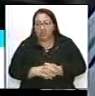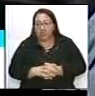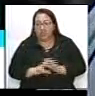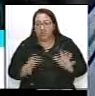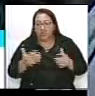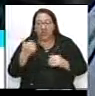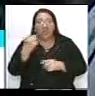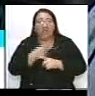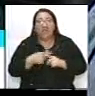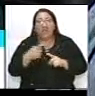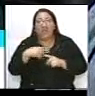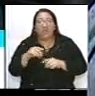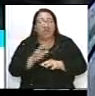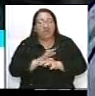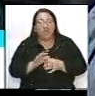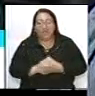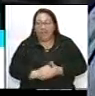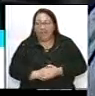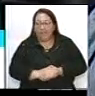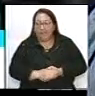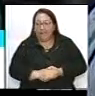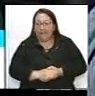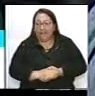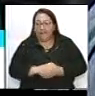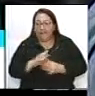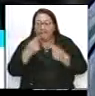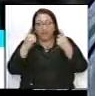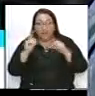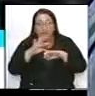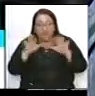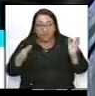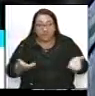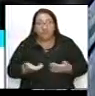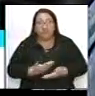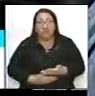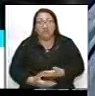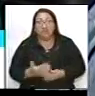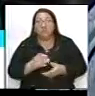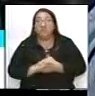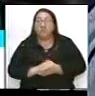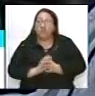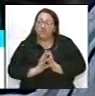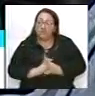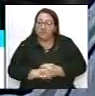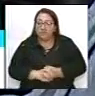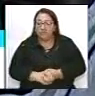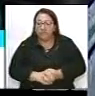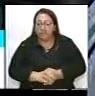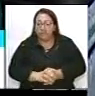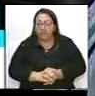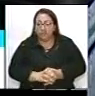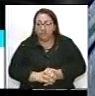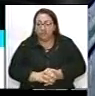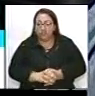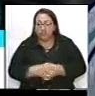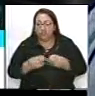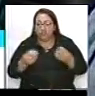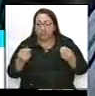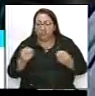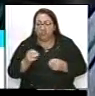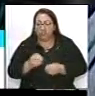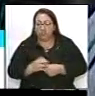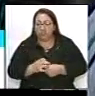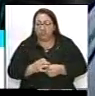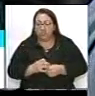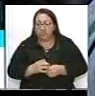ninguna diferenciación, salvo que tenga un acuerdo debajo de la mesa, ¿no? Porque hay